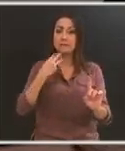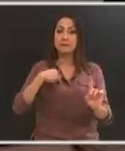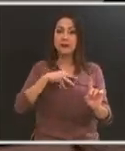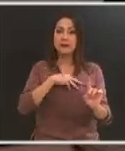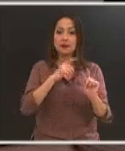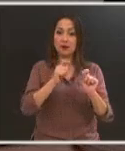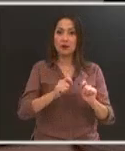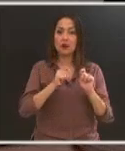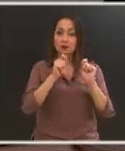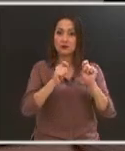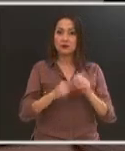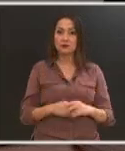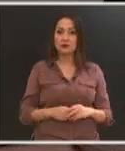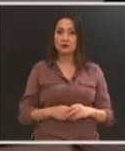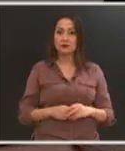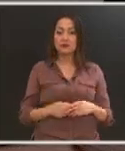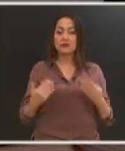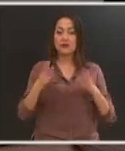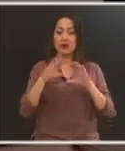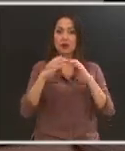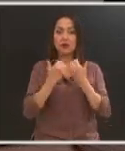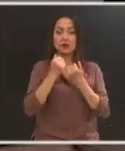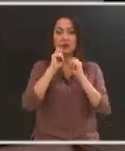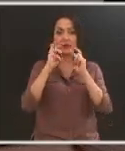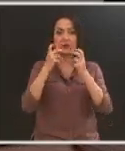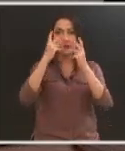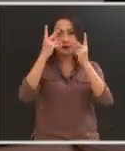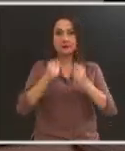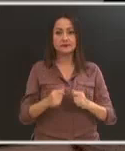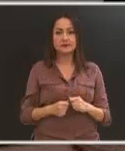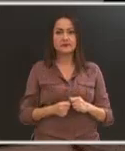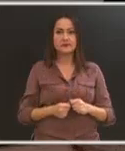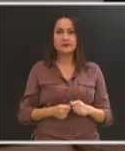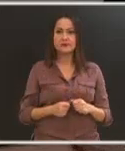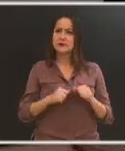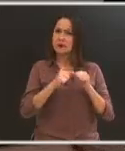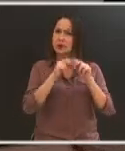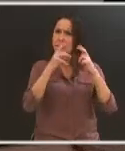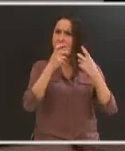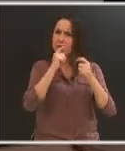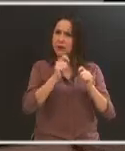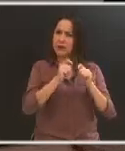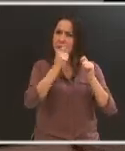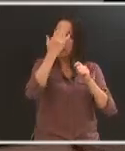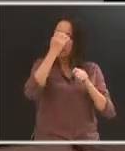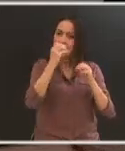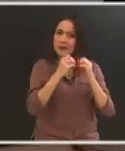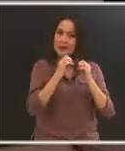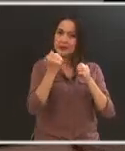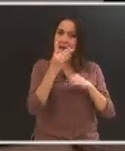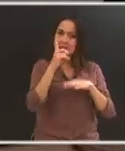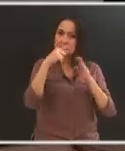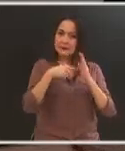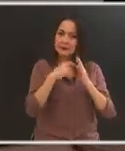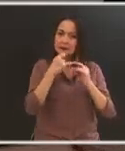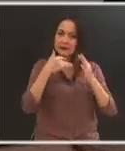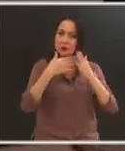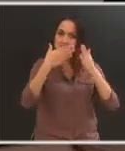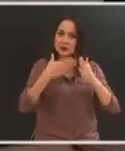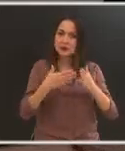de Educación ante la Comisión de Hacendarios. Seguimos con temas de educación porque más de 15.000 estudiantes